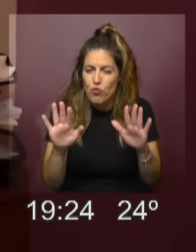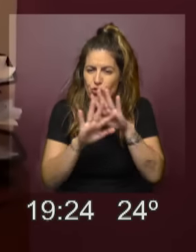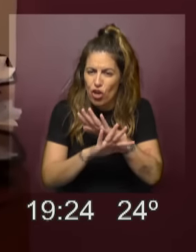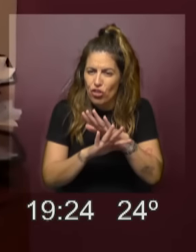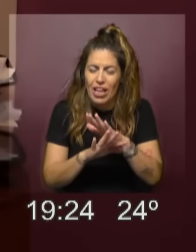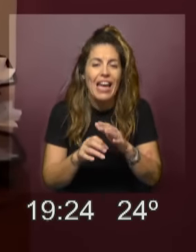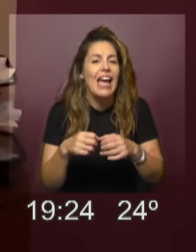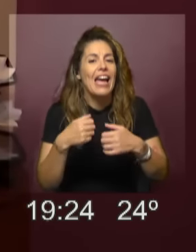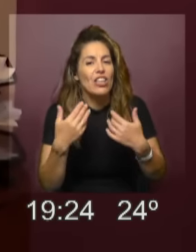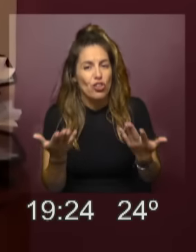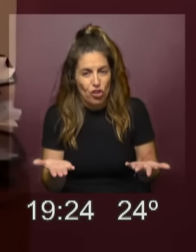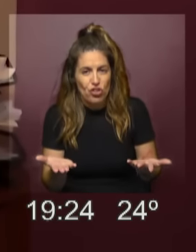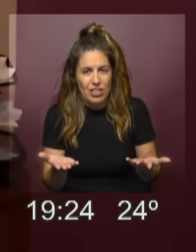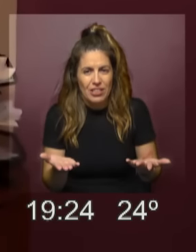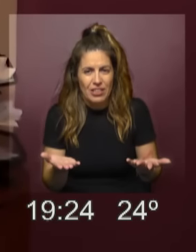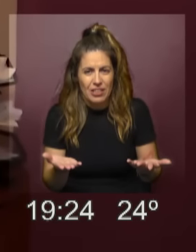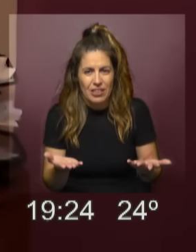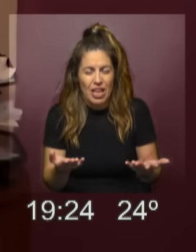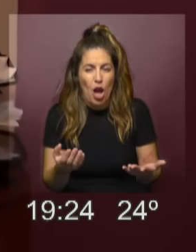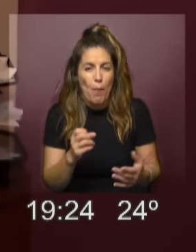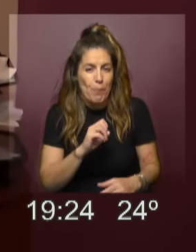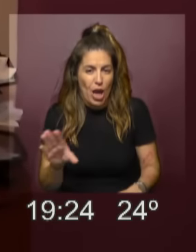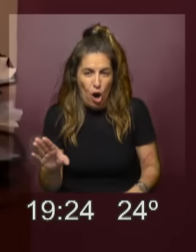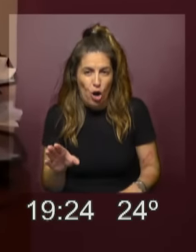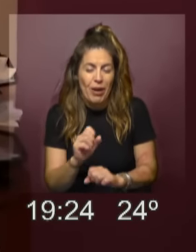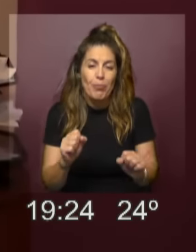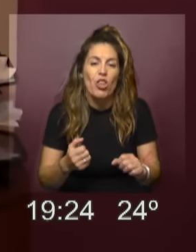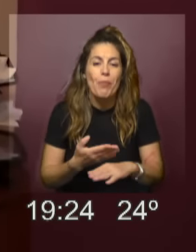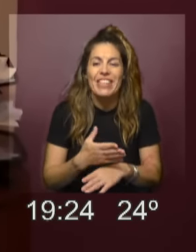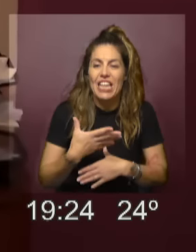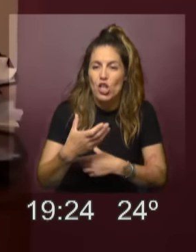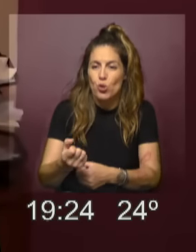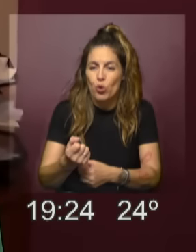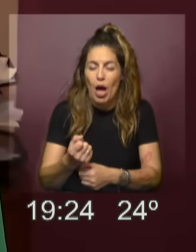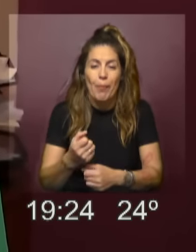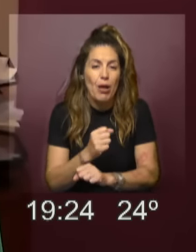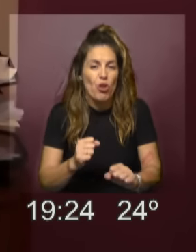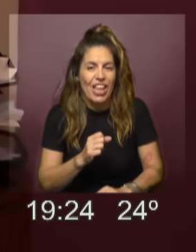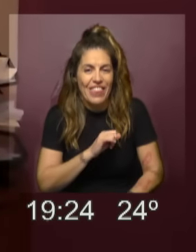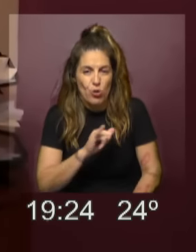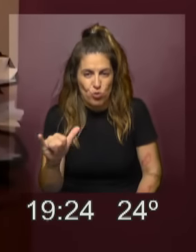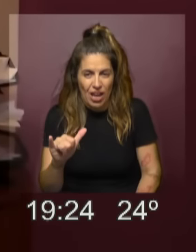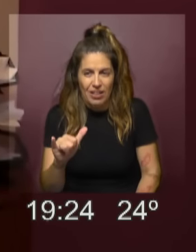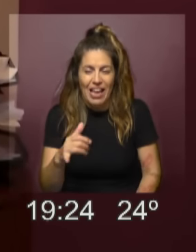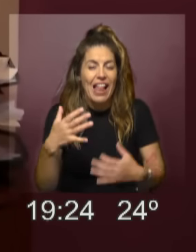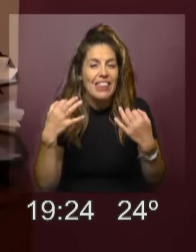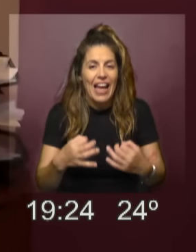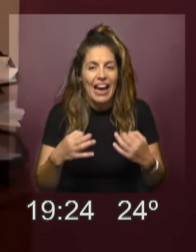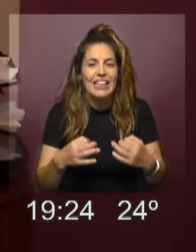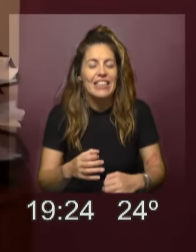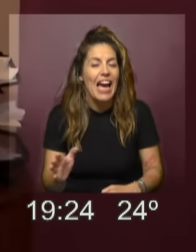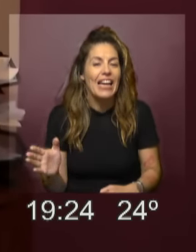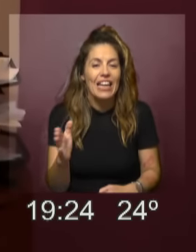en definitiva, les perjudica para poder pedir ayuda, para poder denunciar. La realidad es que todo